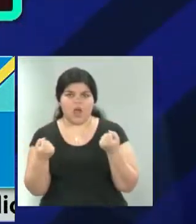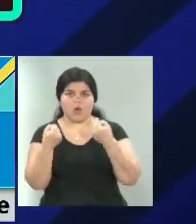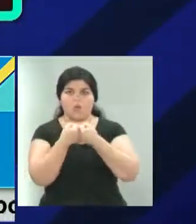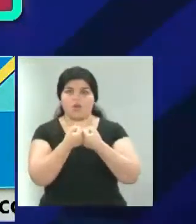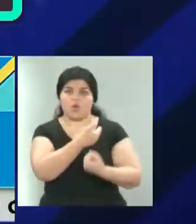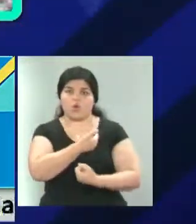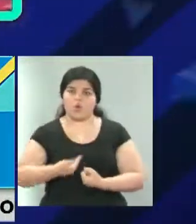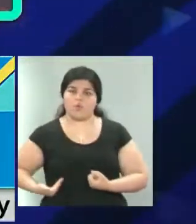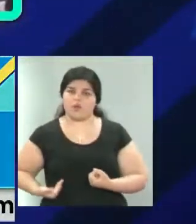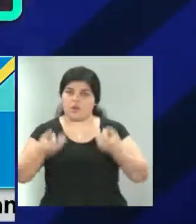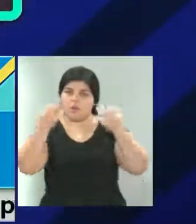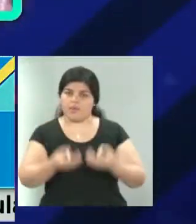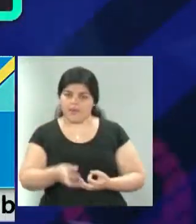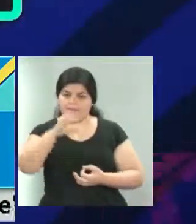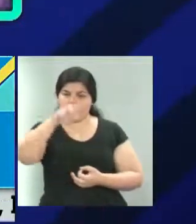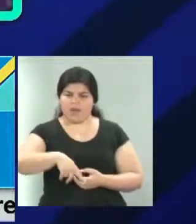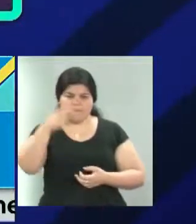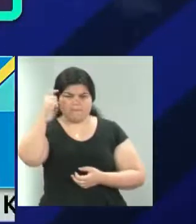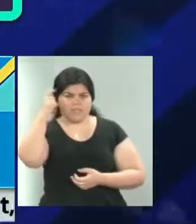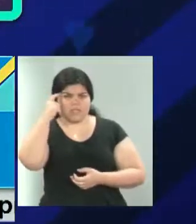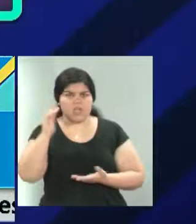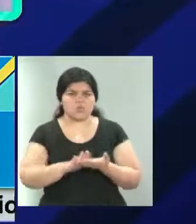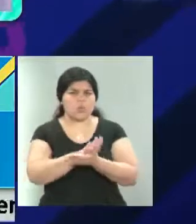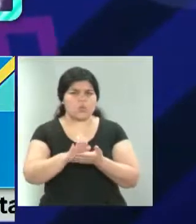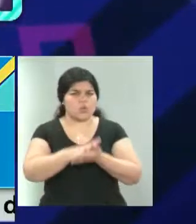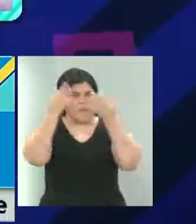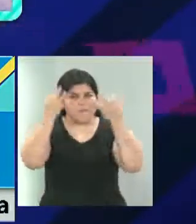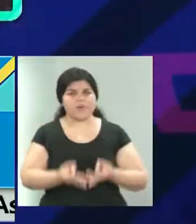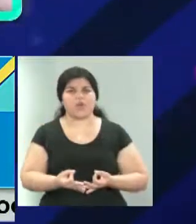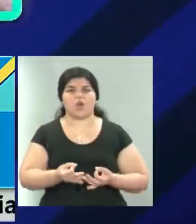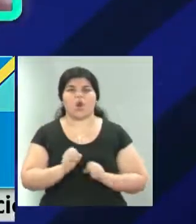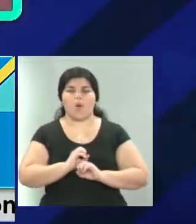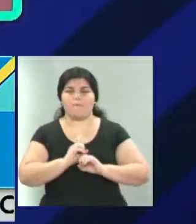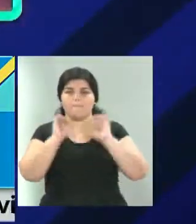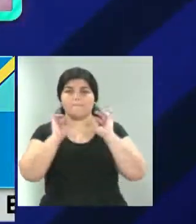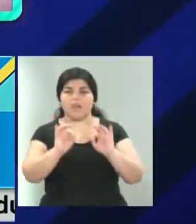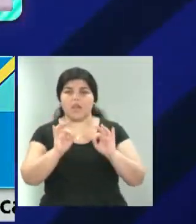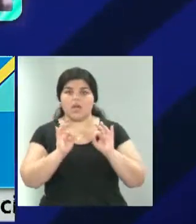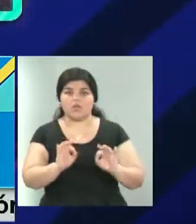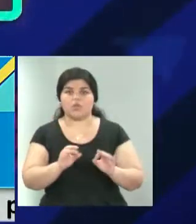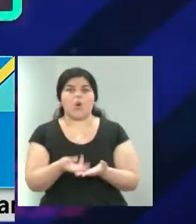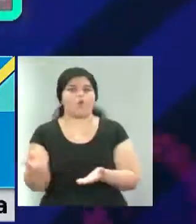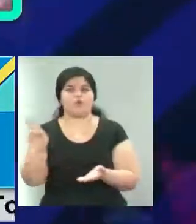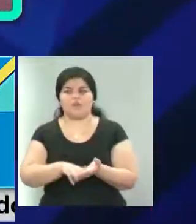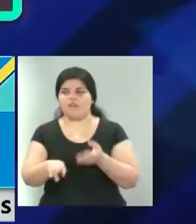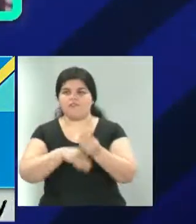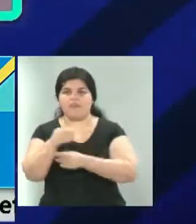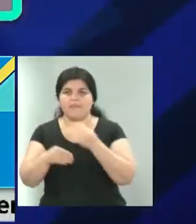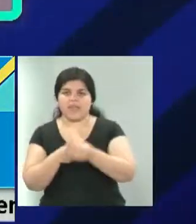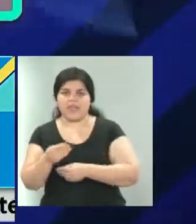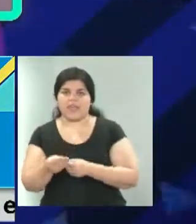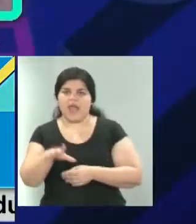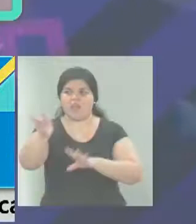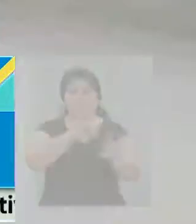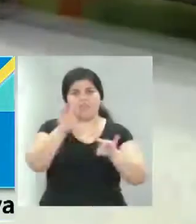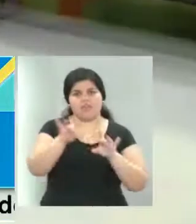para poder empezar a salir y volver a revivir al fútbol y volver a traer la familia a la cancha. Bien, bien,